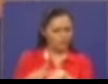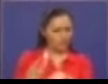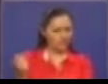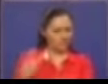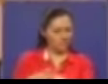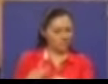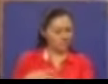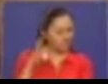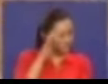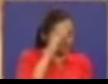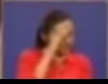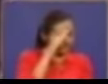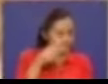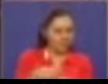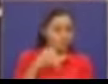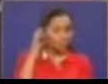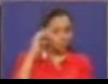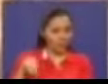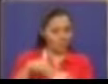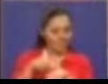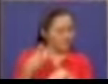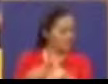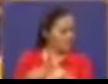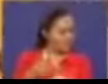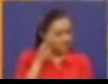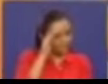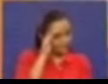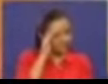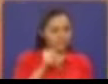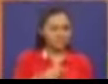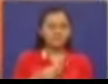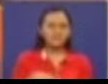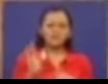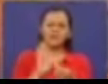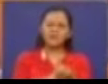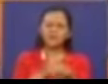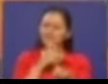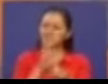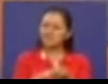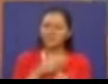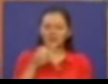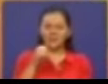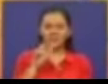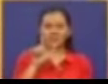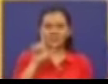manabitas, ¿verdad? Oye, ¿quién canta? Creo que canta Hilda, ¿no?